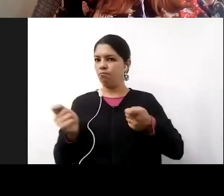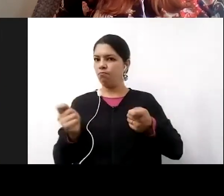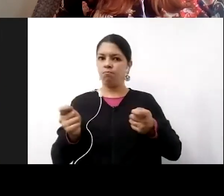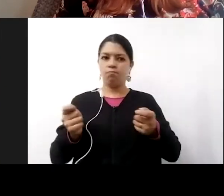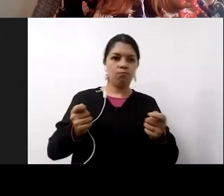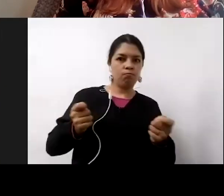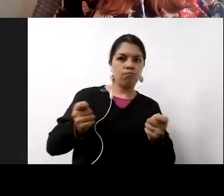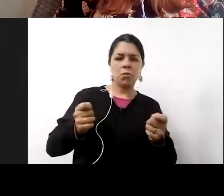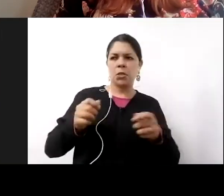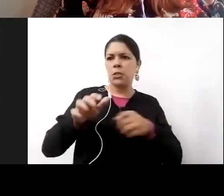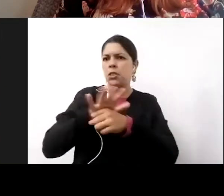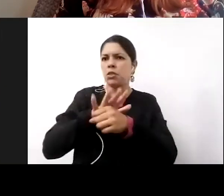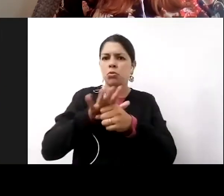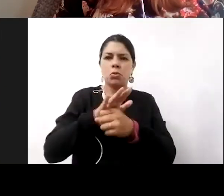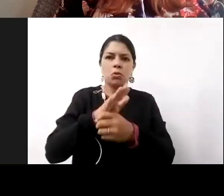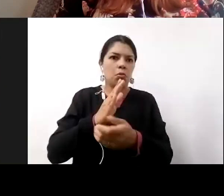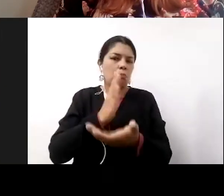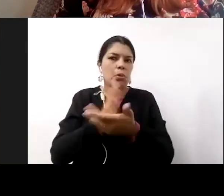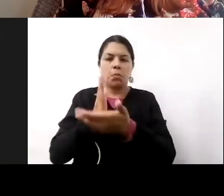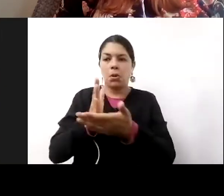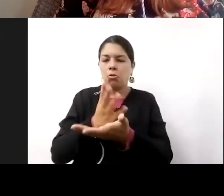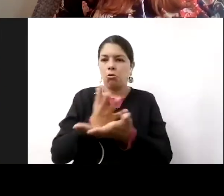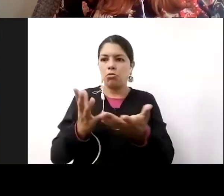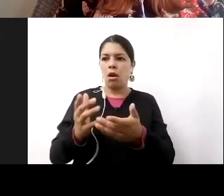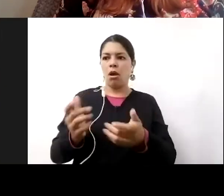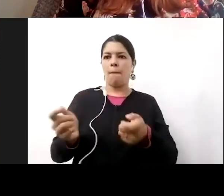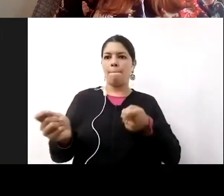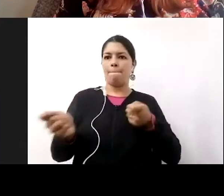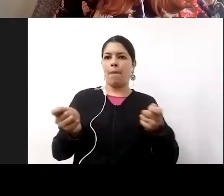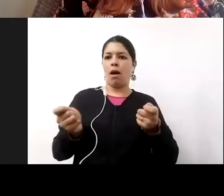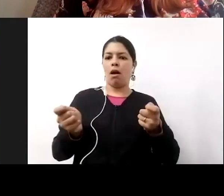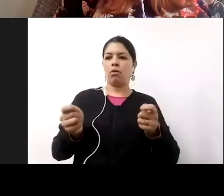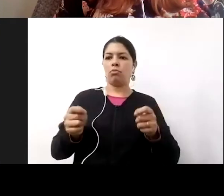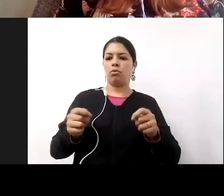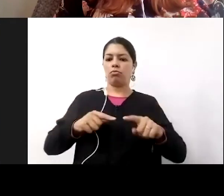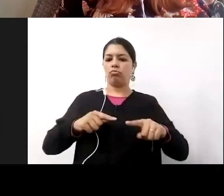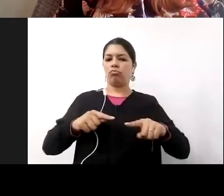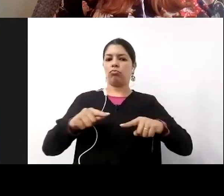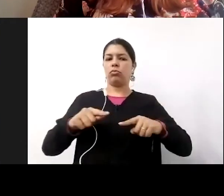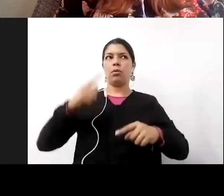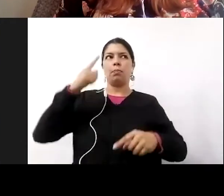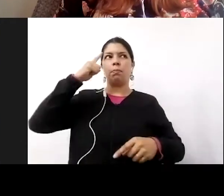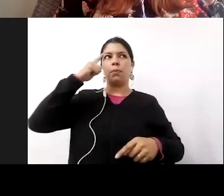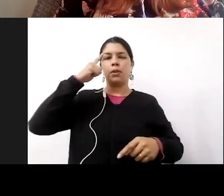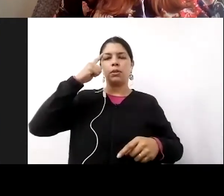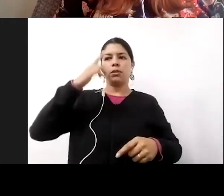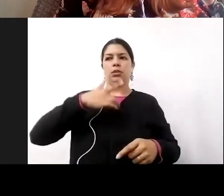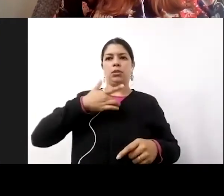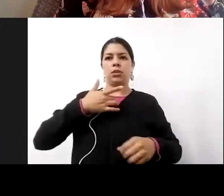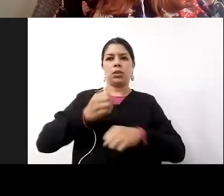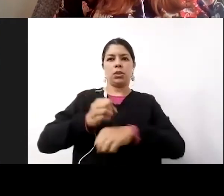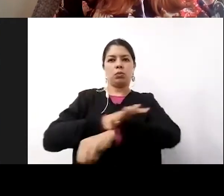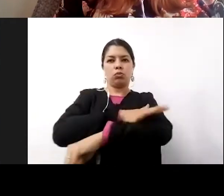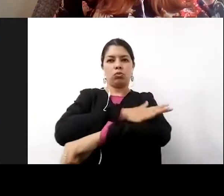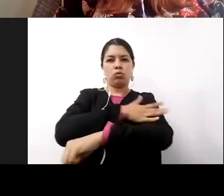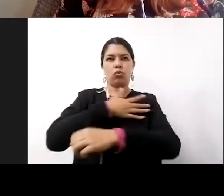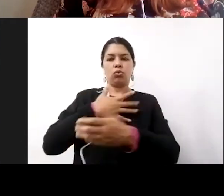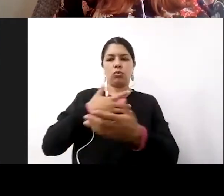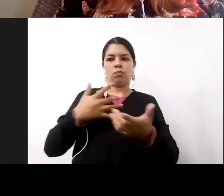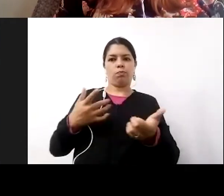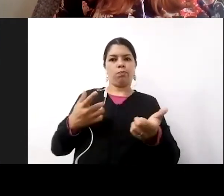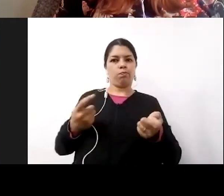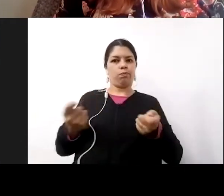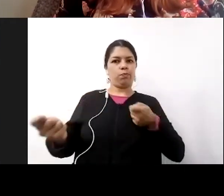que se nos presenten, porque nos ayudan a regular, controlar y gestionar nuestros pensamientos, emociones y acciones. Esto